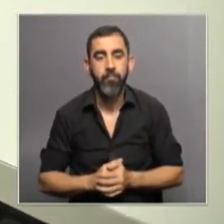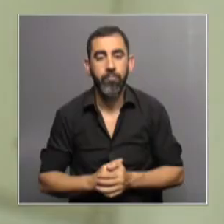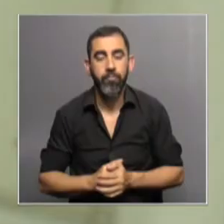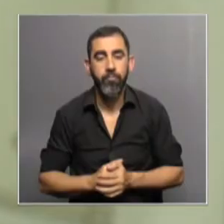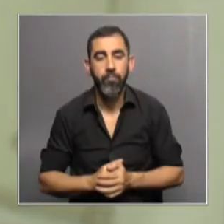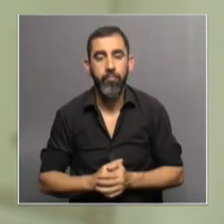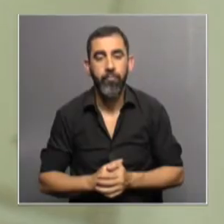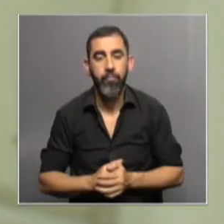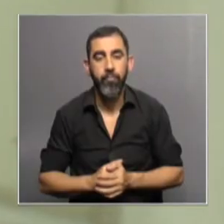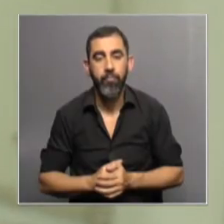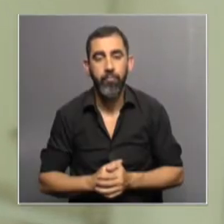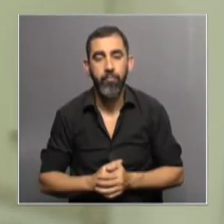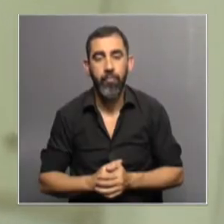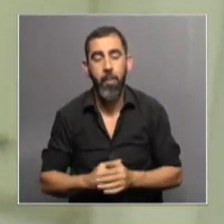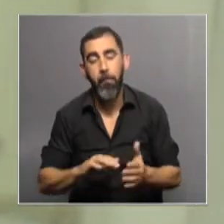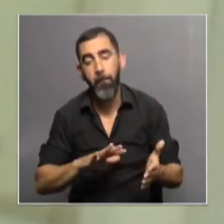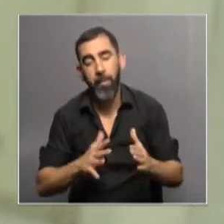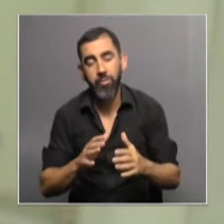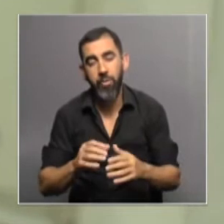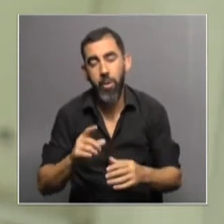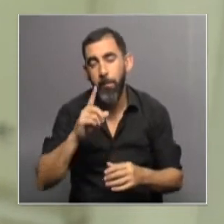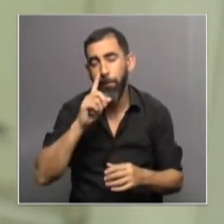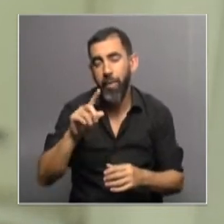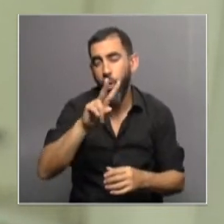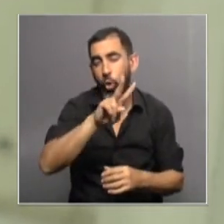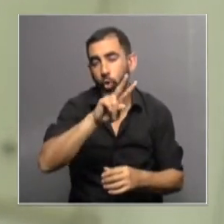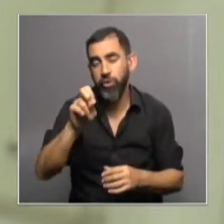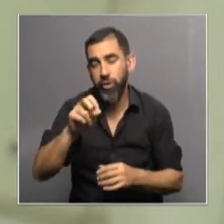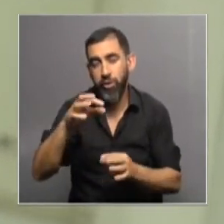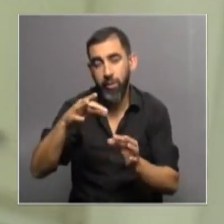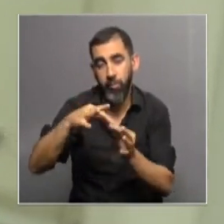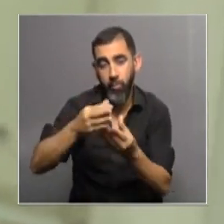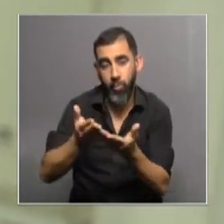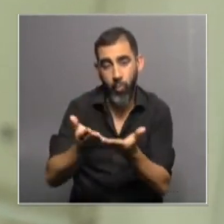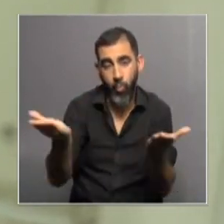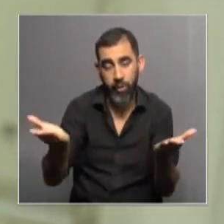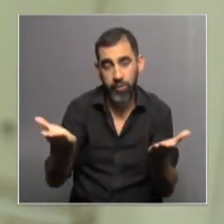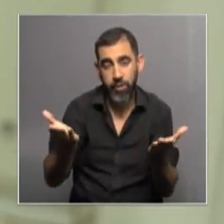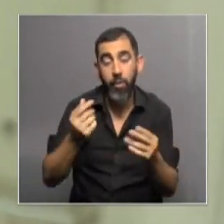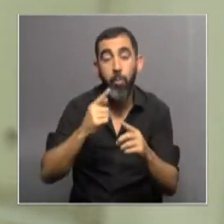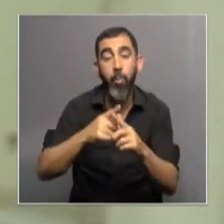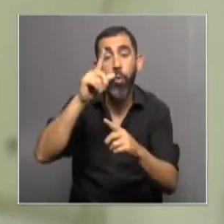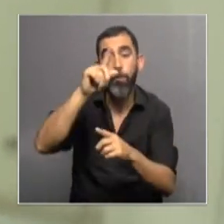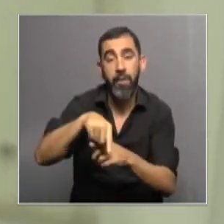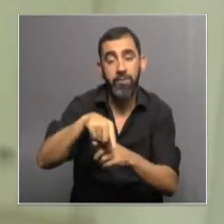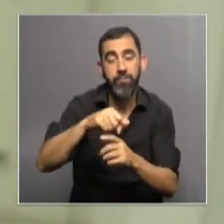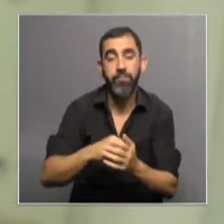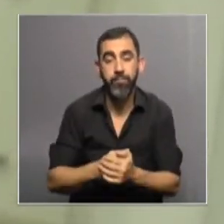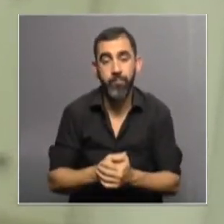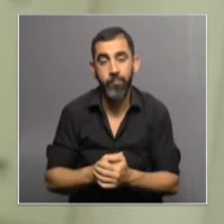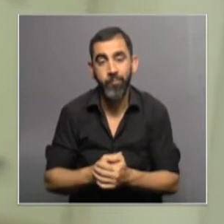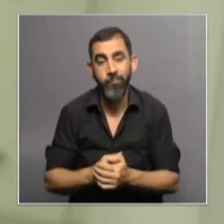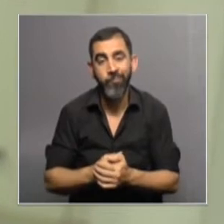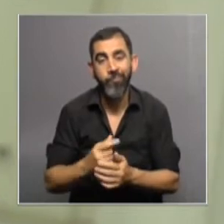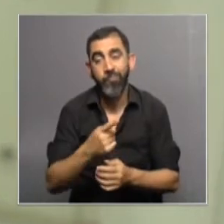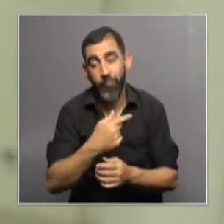por lo general nos entran aproximadamente unas 1200 espátulas con muestra de mucosa yugal mensualmente entonces nosotros